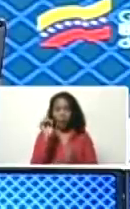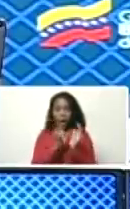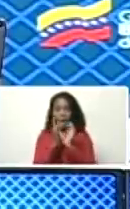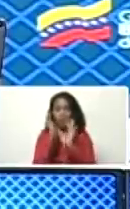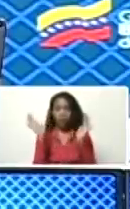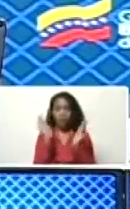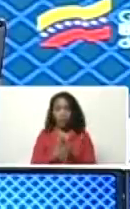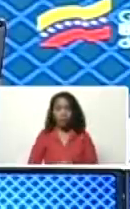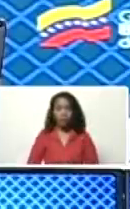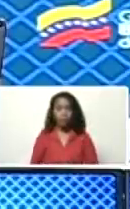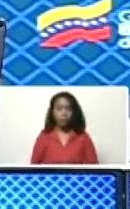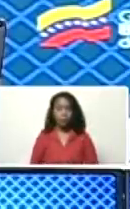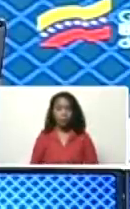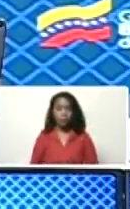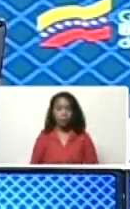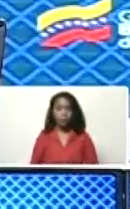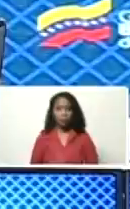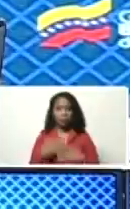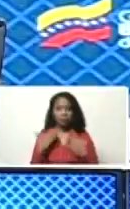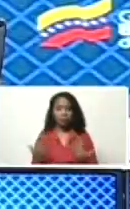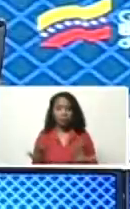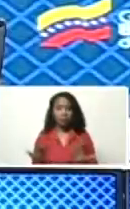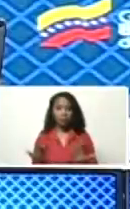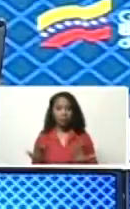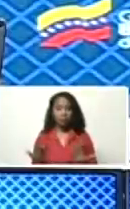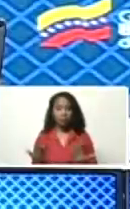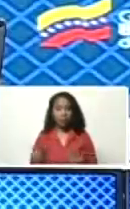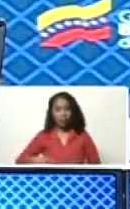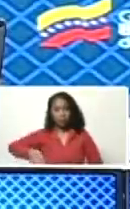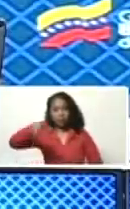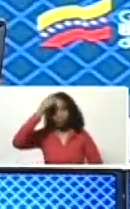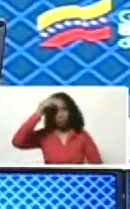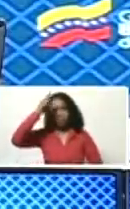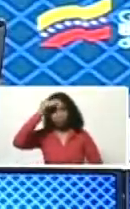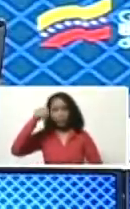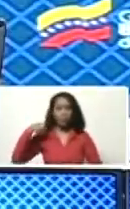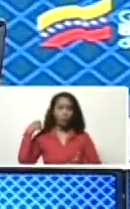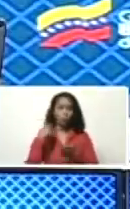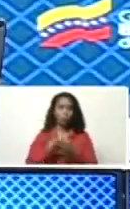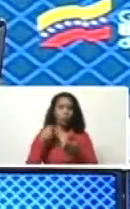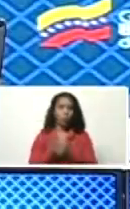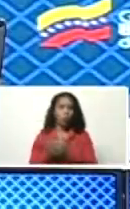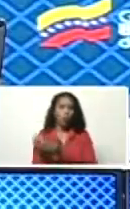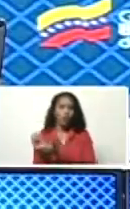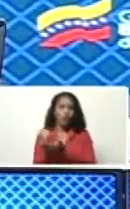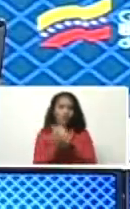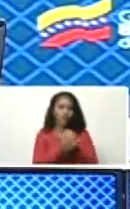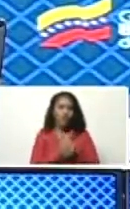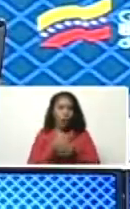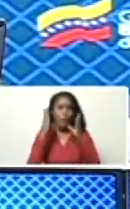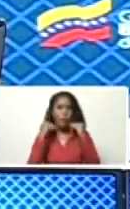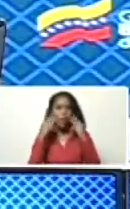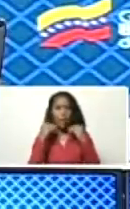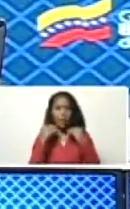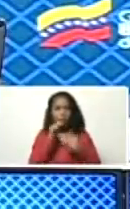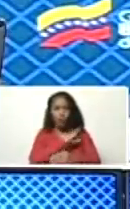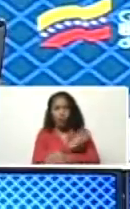abriles. De aprendizaje, de lucha, de acumulación de fuerza, de experiencia.